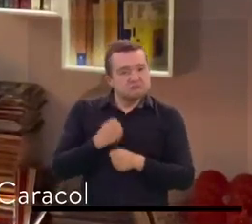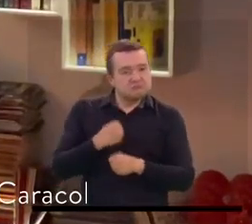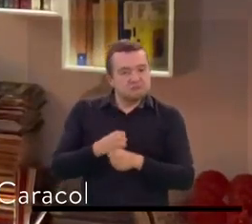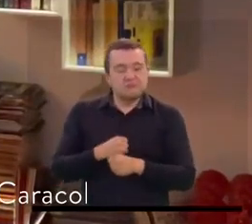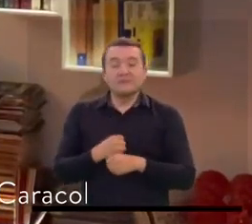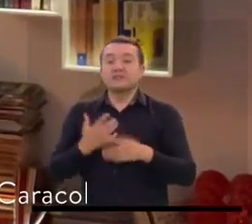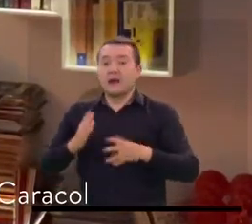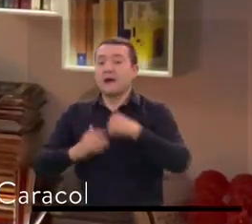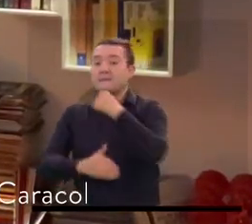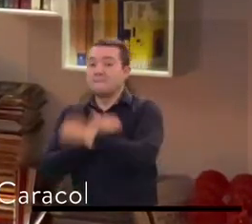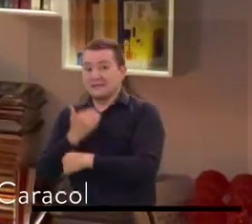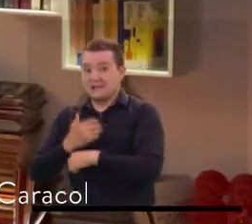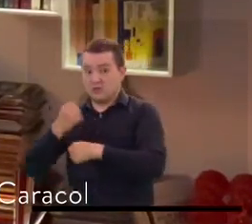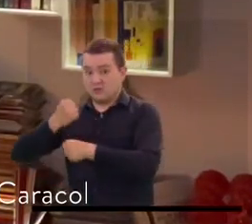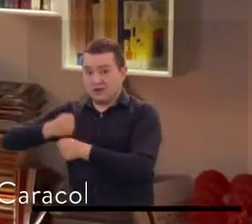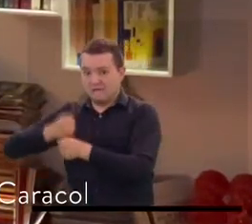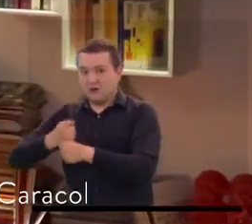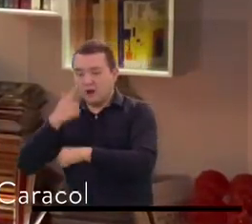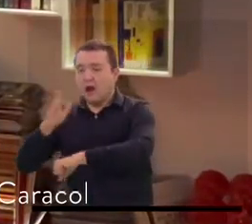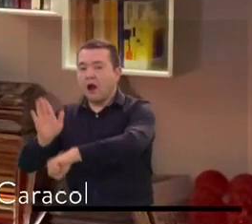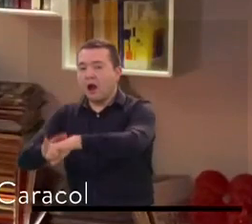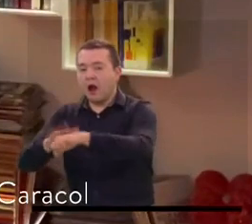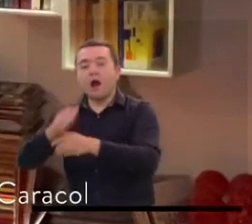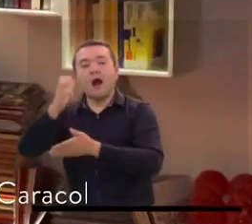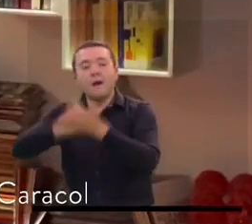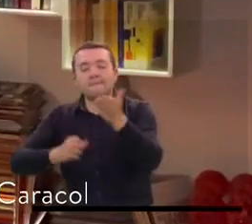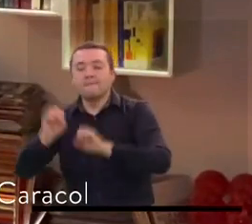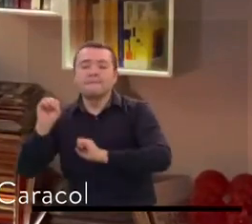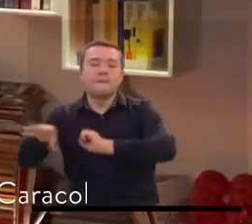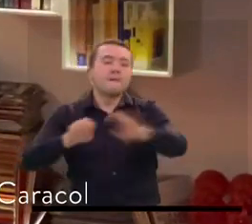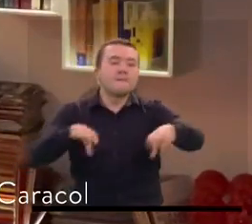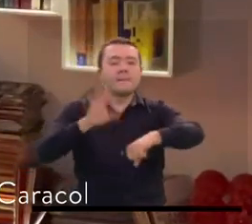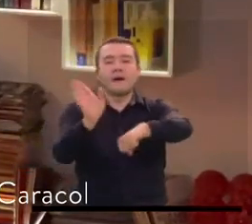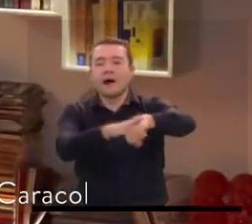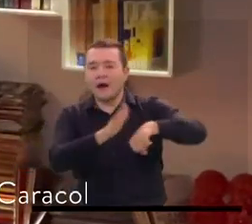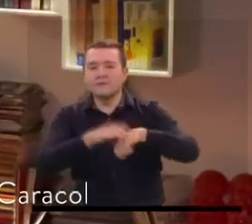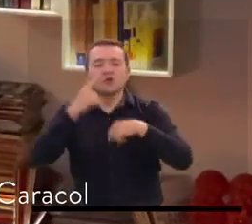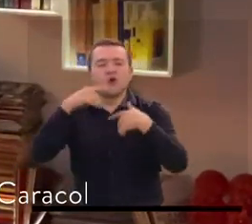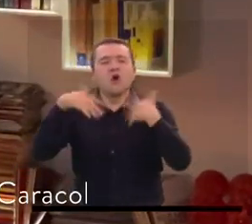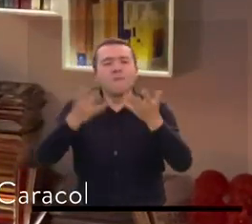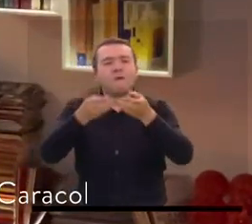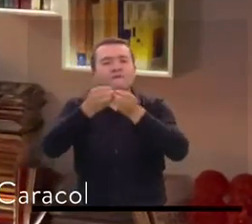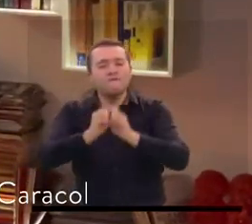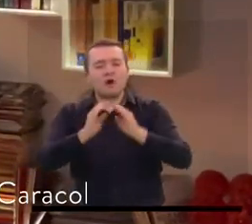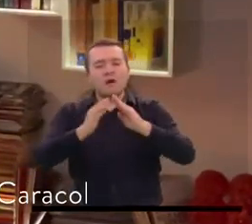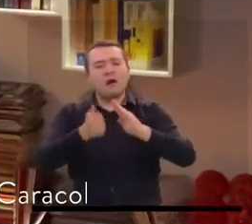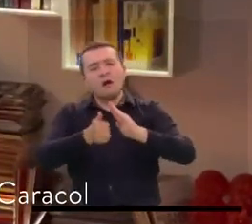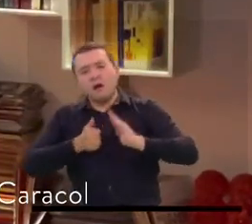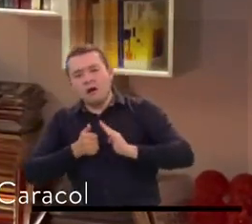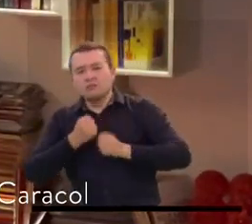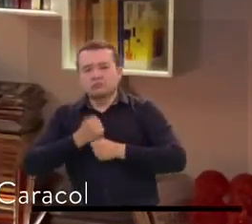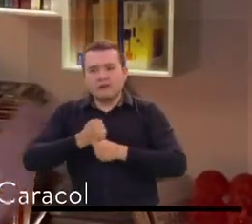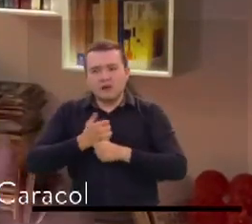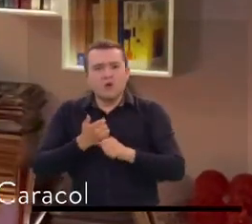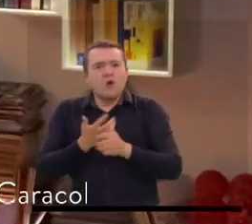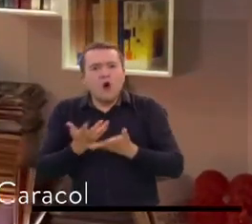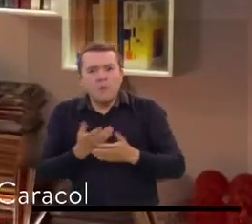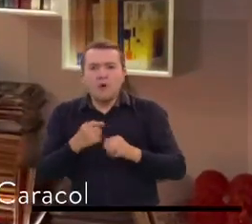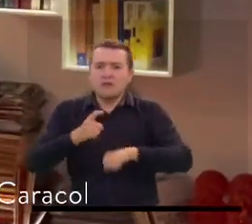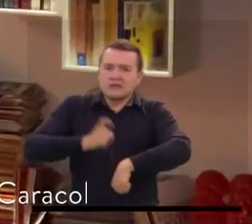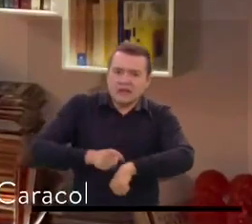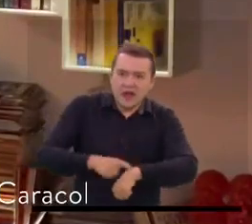hace precisiones sobre esta modalidad de trabajo, límites, tiempos, obligaciones, derechos también que deben tener en